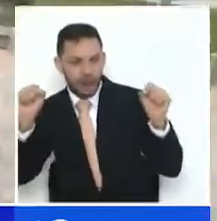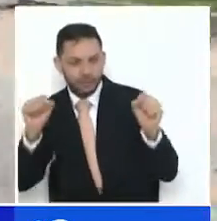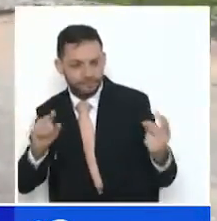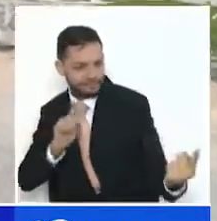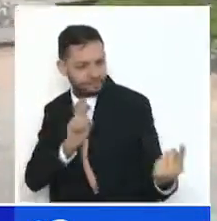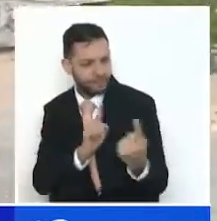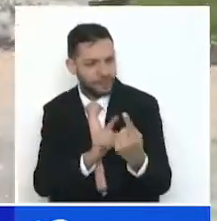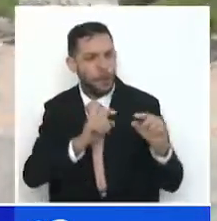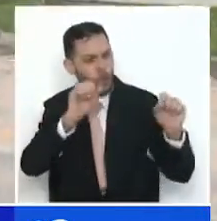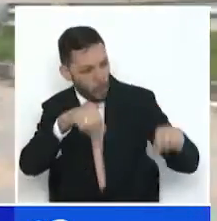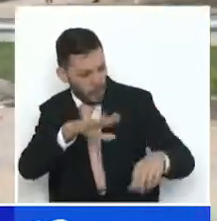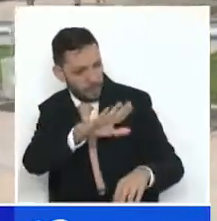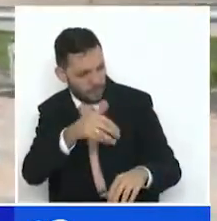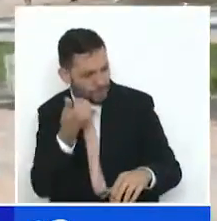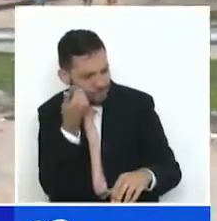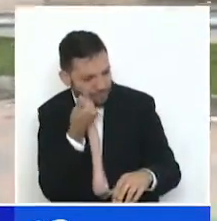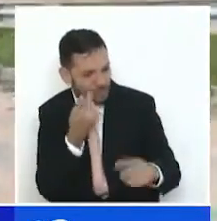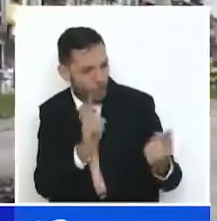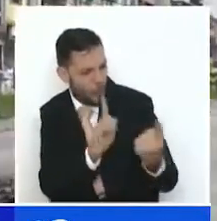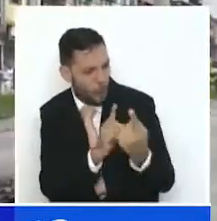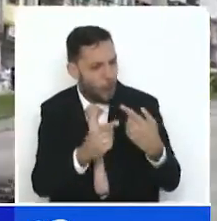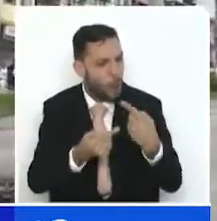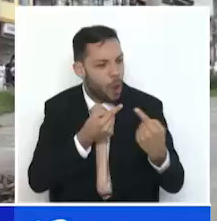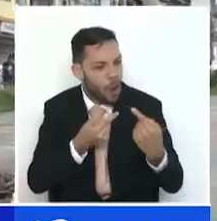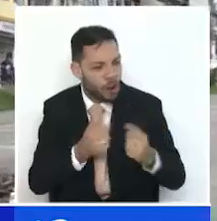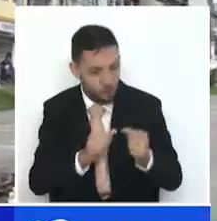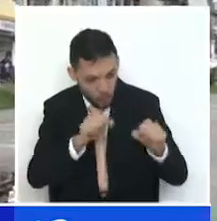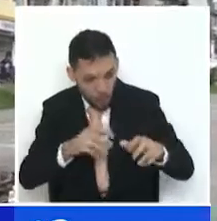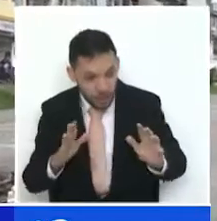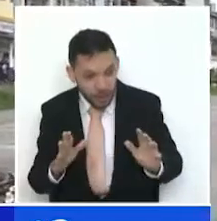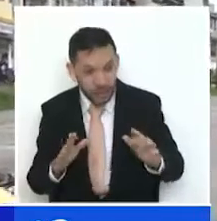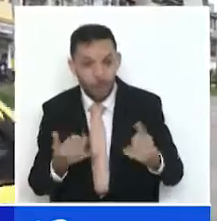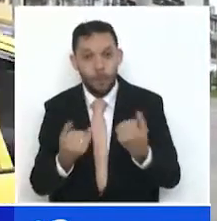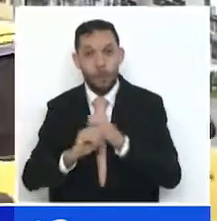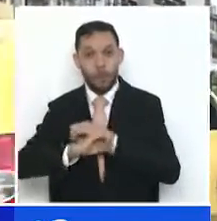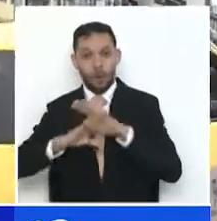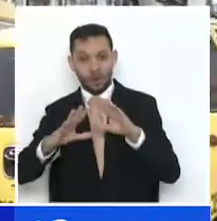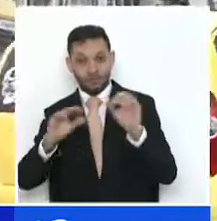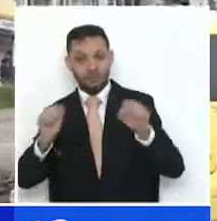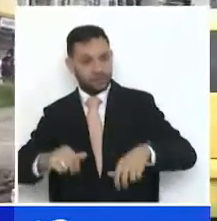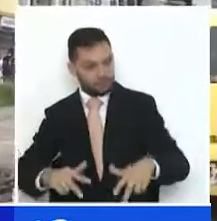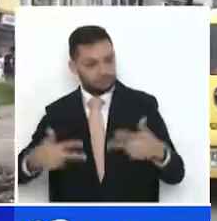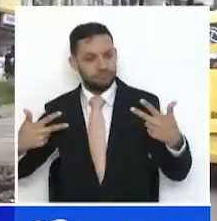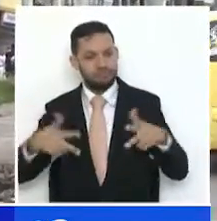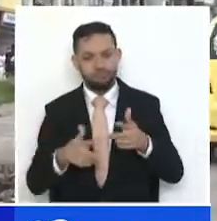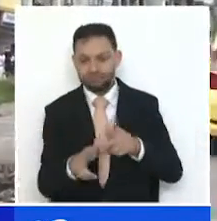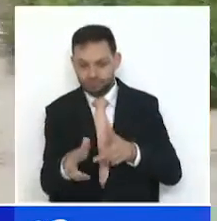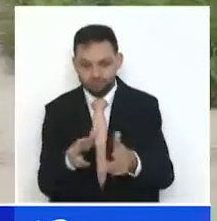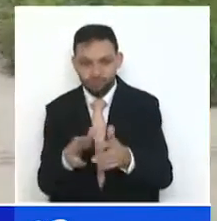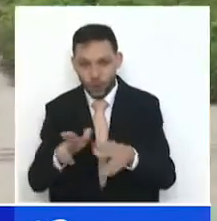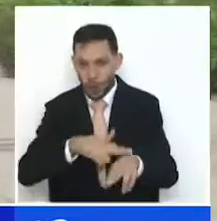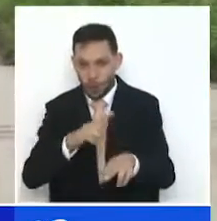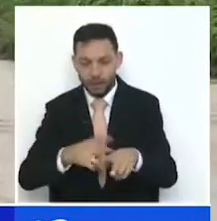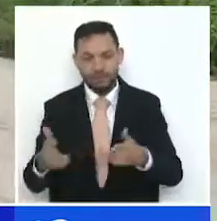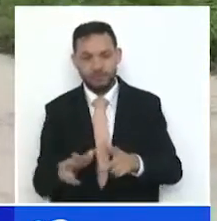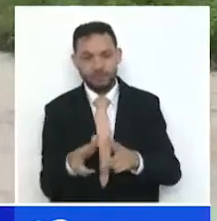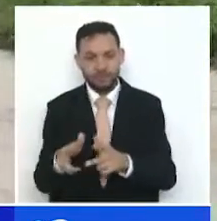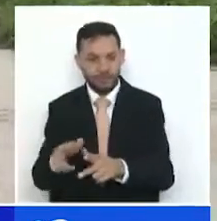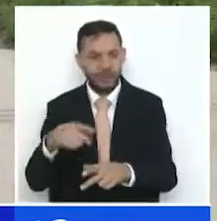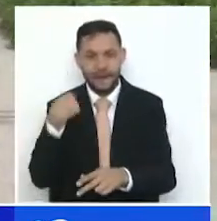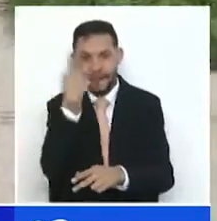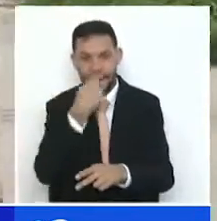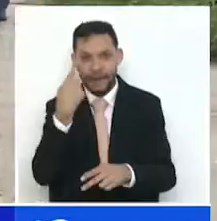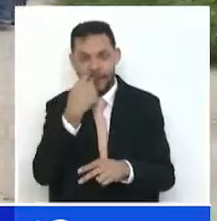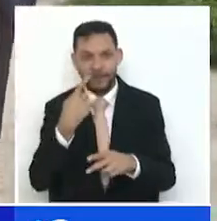llegar hasta donde estaban reunidos. Ya en horas de la mañana había paso de vehículos. Con el rostro